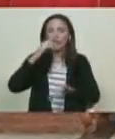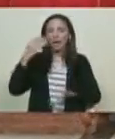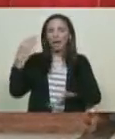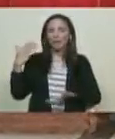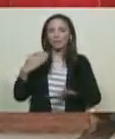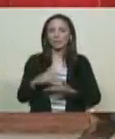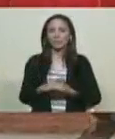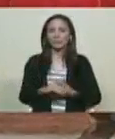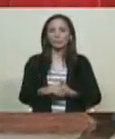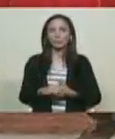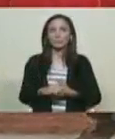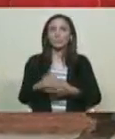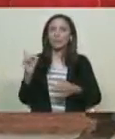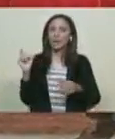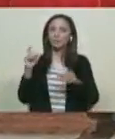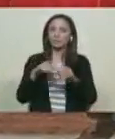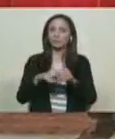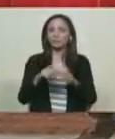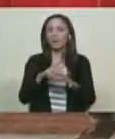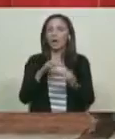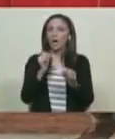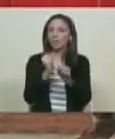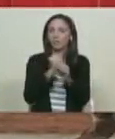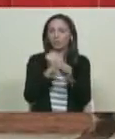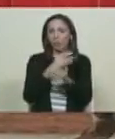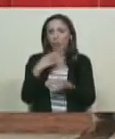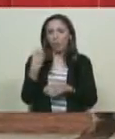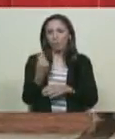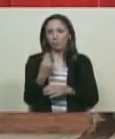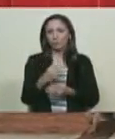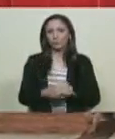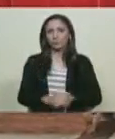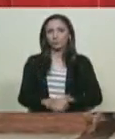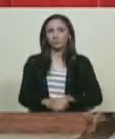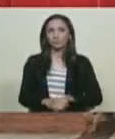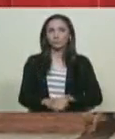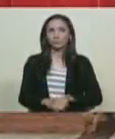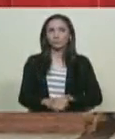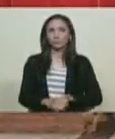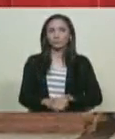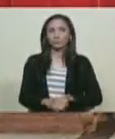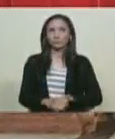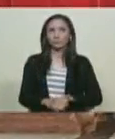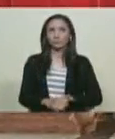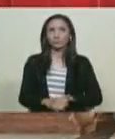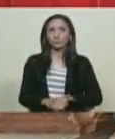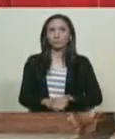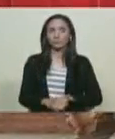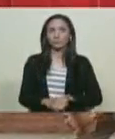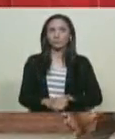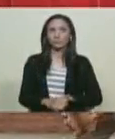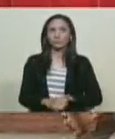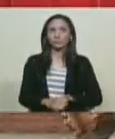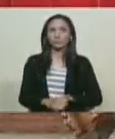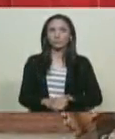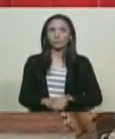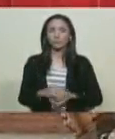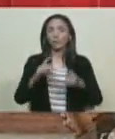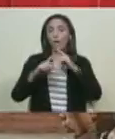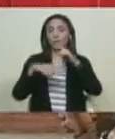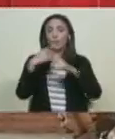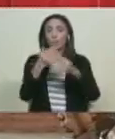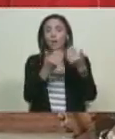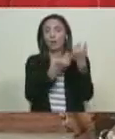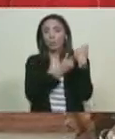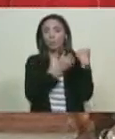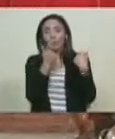Se estaba incorporando en las tareas sindicales, un muchacho. Y luego asumió los compromisos. Y aquí